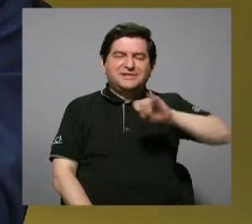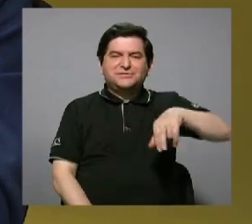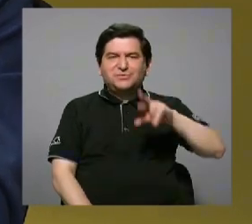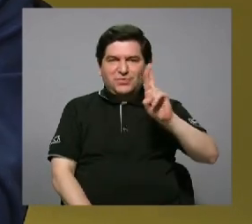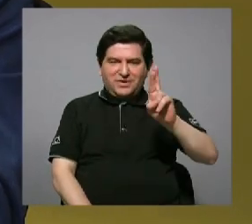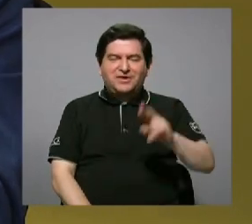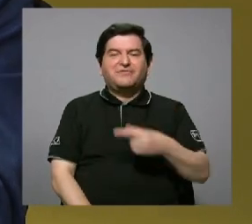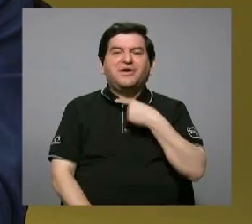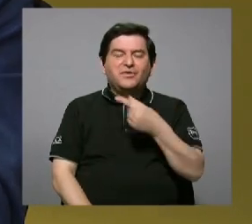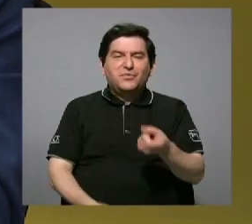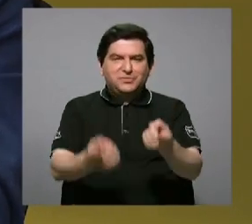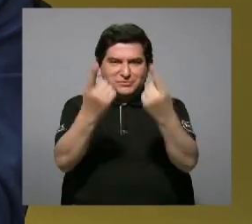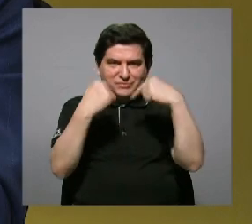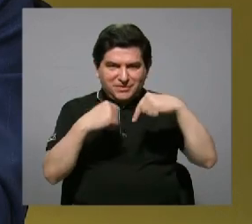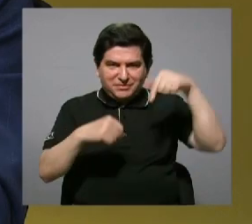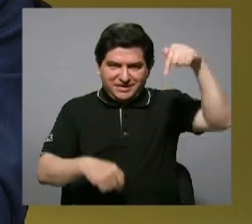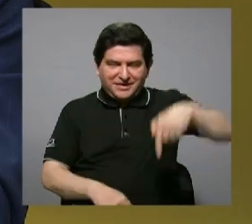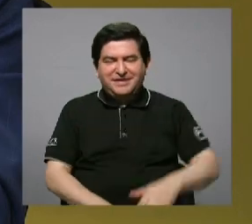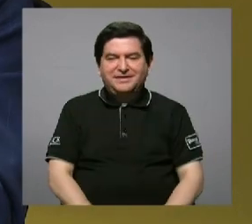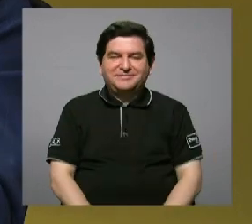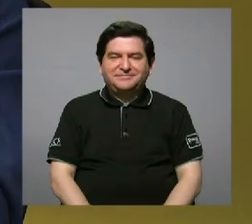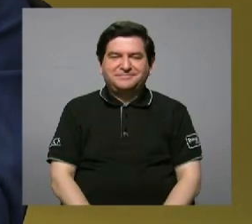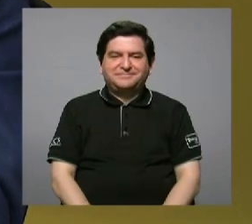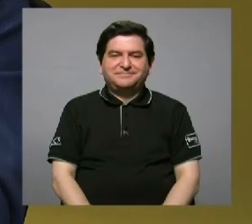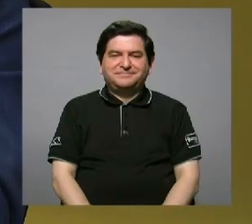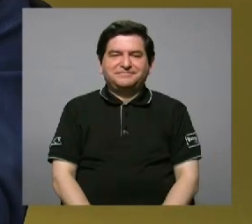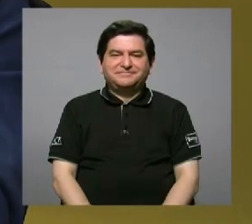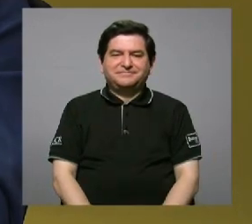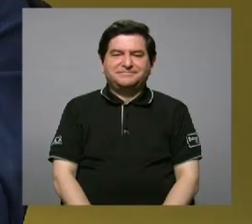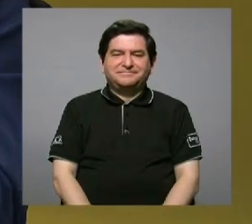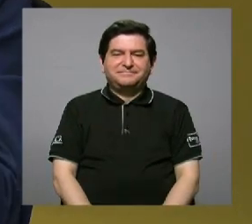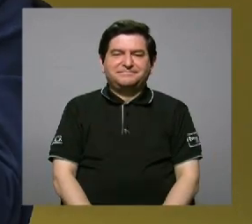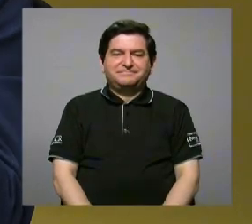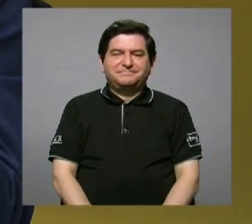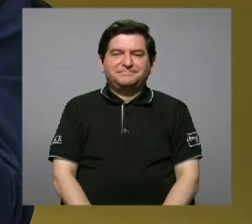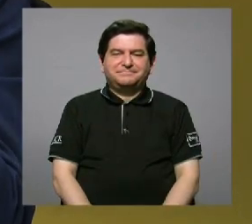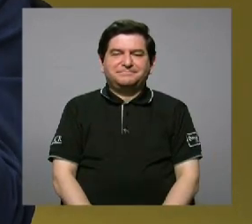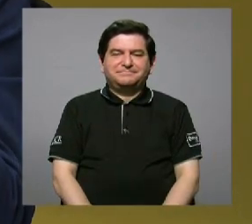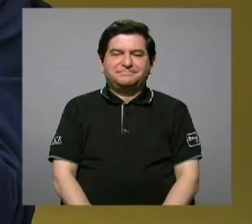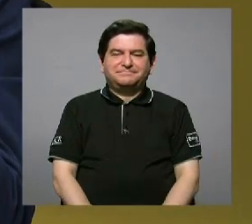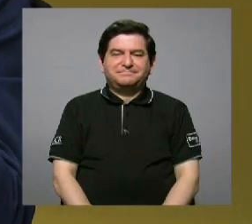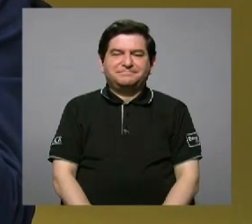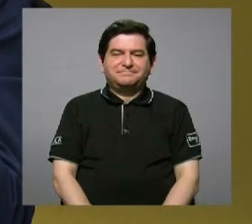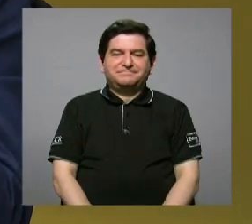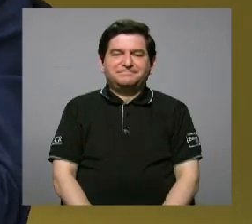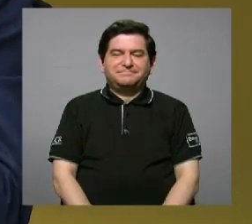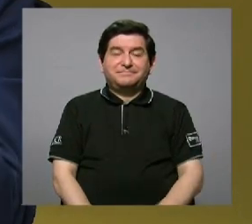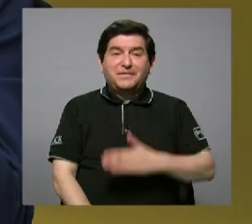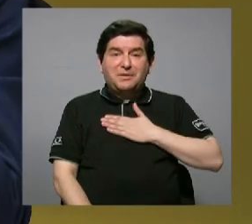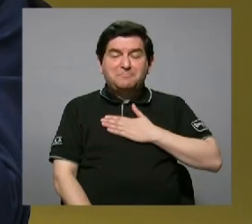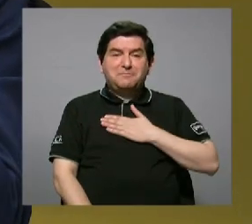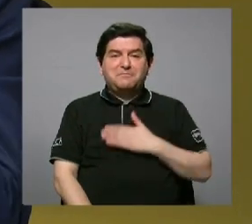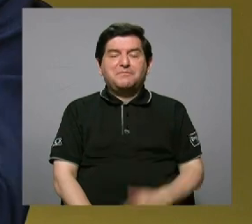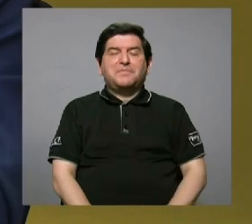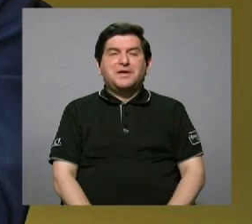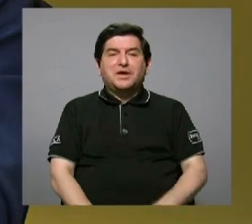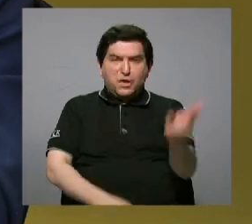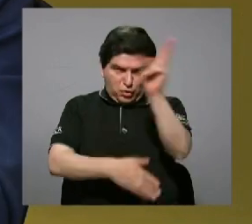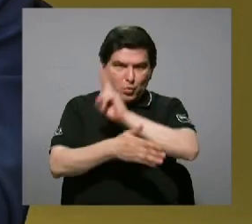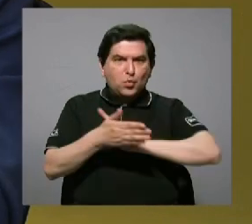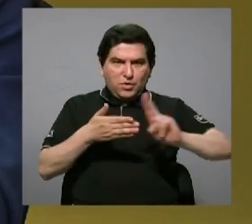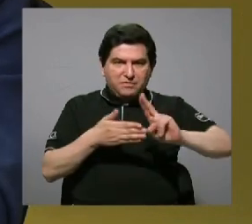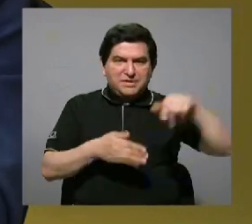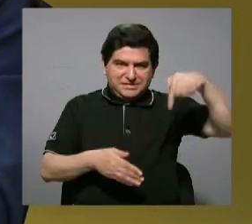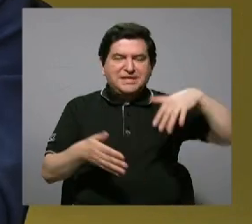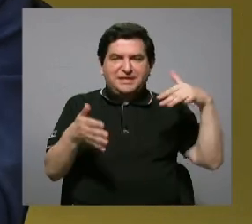de estar por acá Gracias por venir. el canal. Fue mi casa de estudios y mi casa